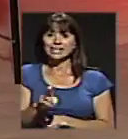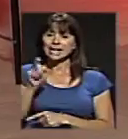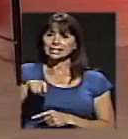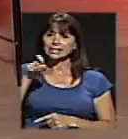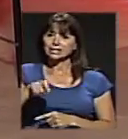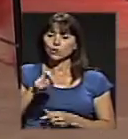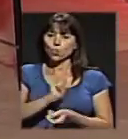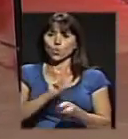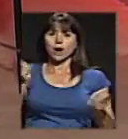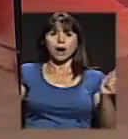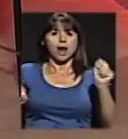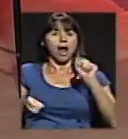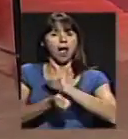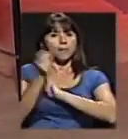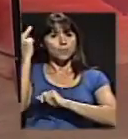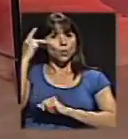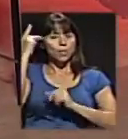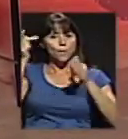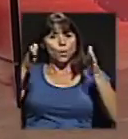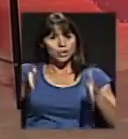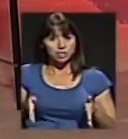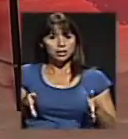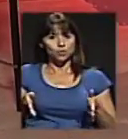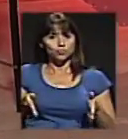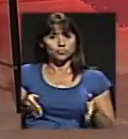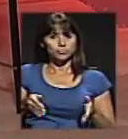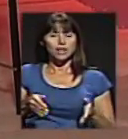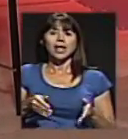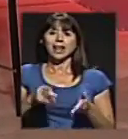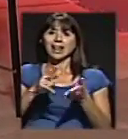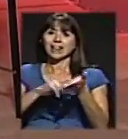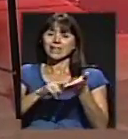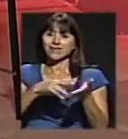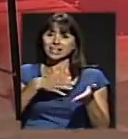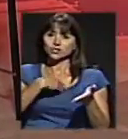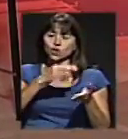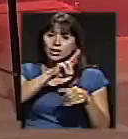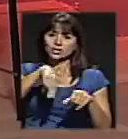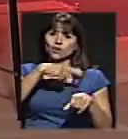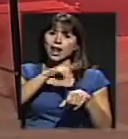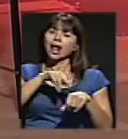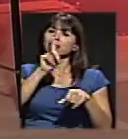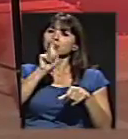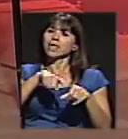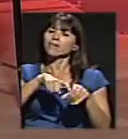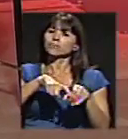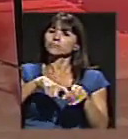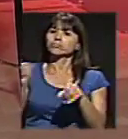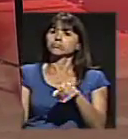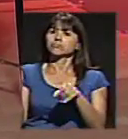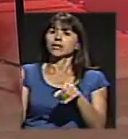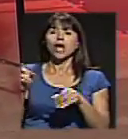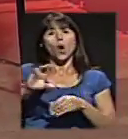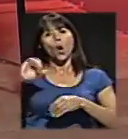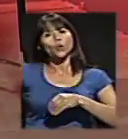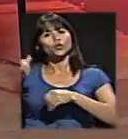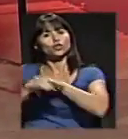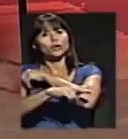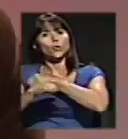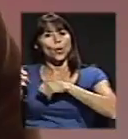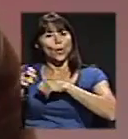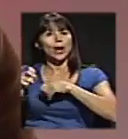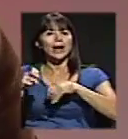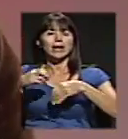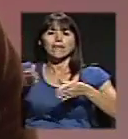cambio de políticos. Hay que sacar a Liberación Nacional y a los que han venido saqueando el Estado costarricense y fomentando la